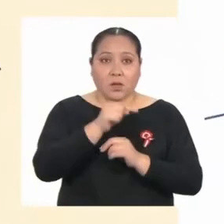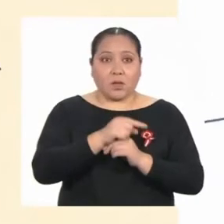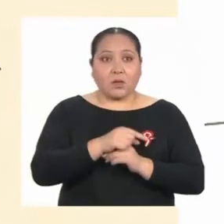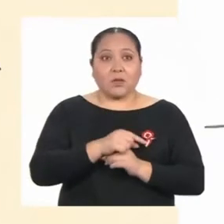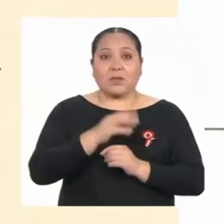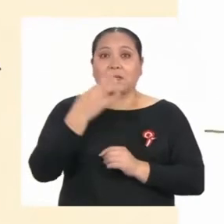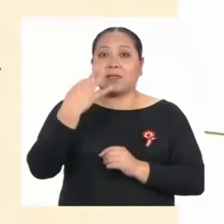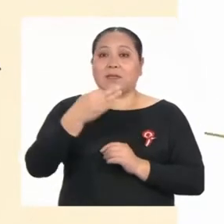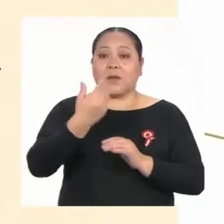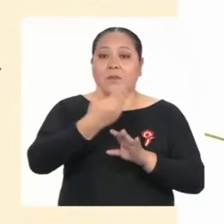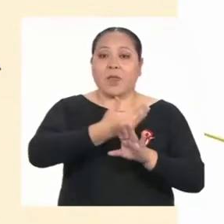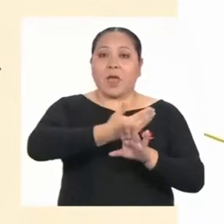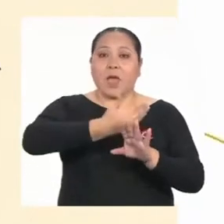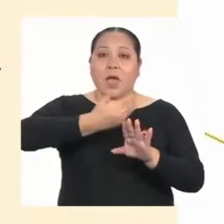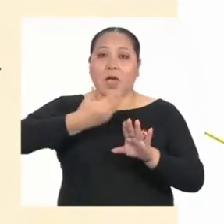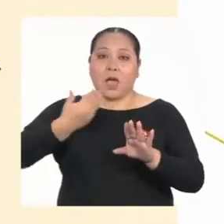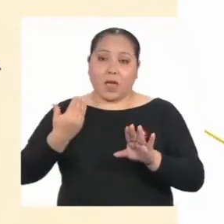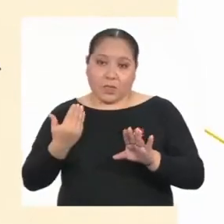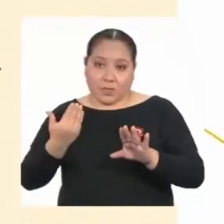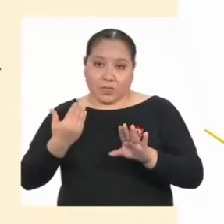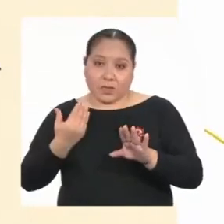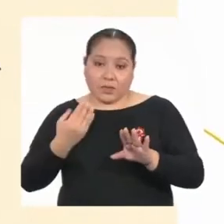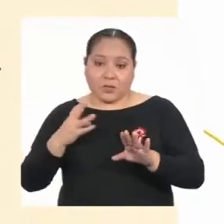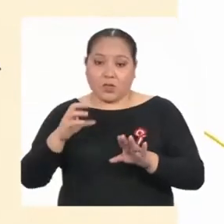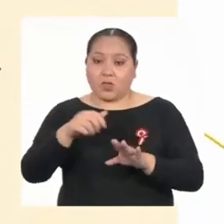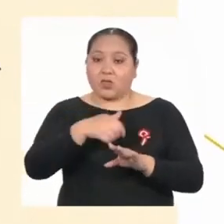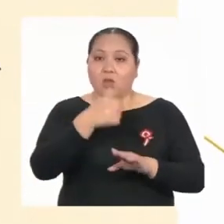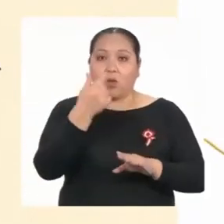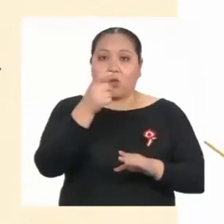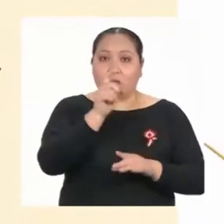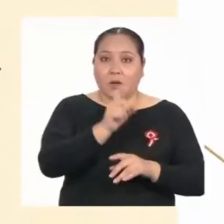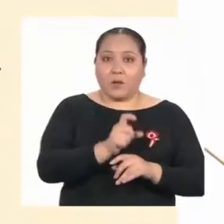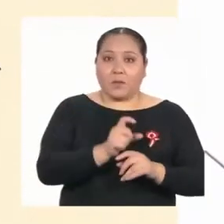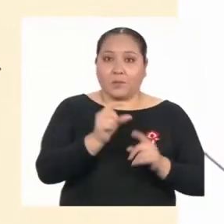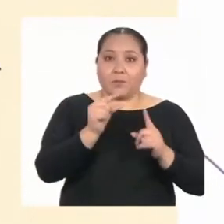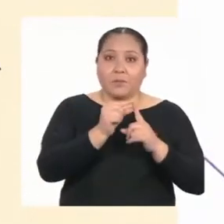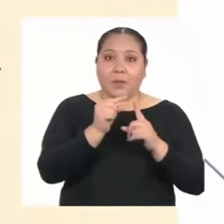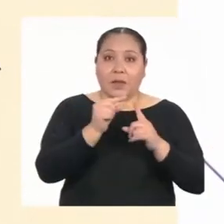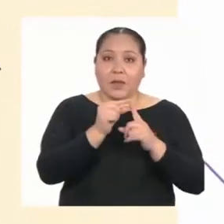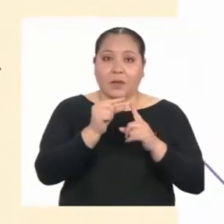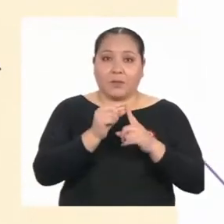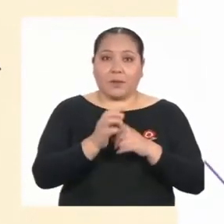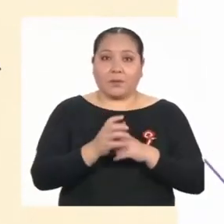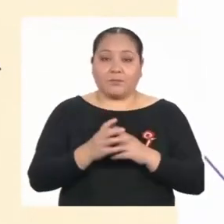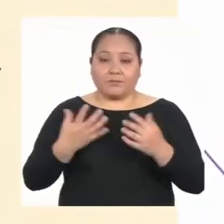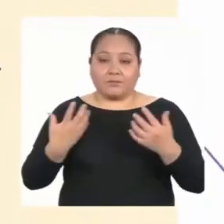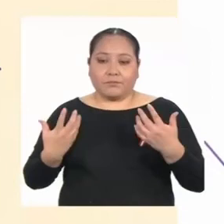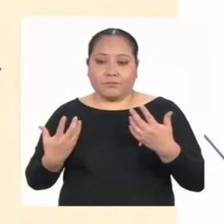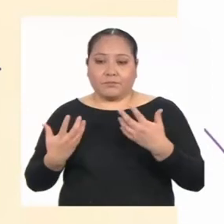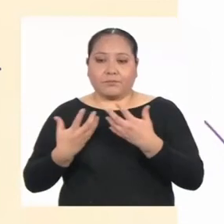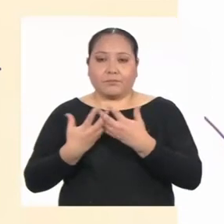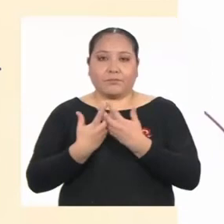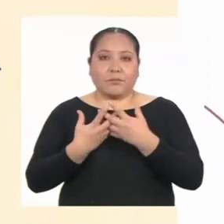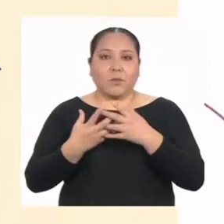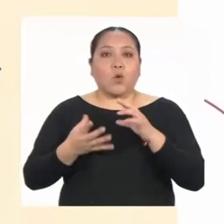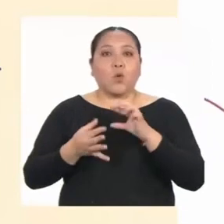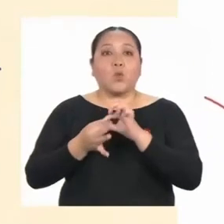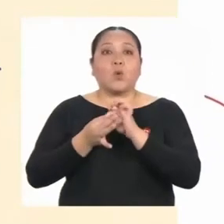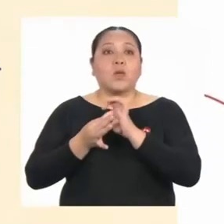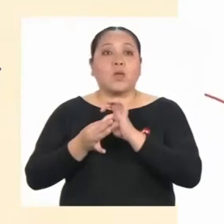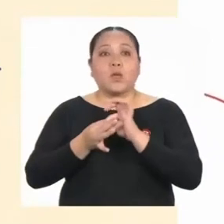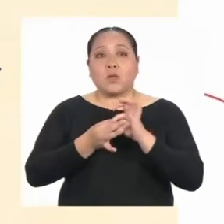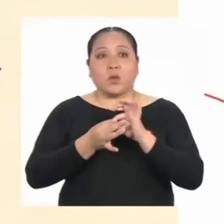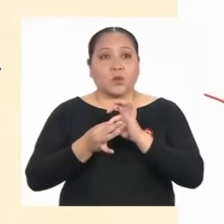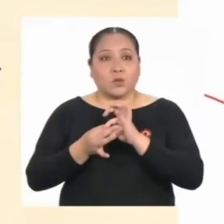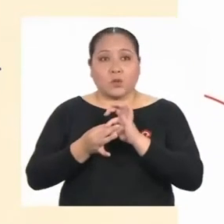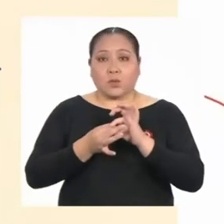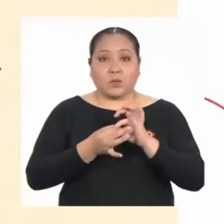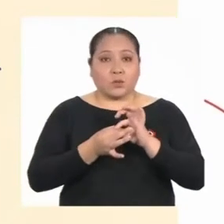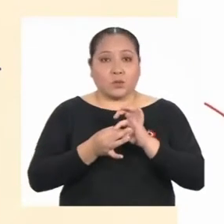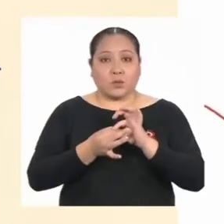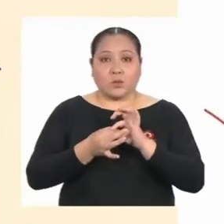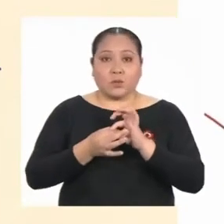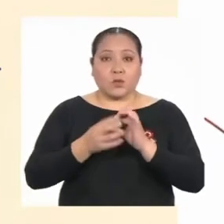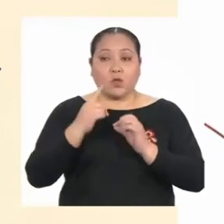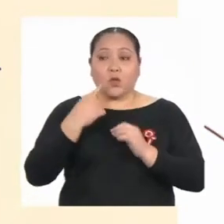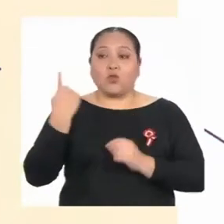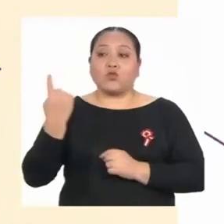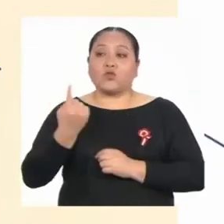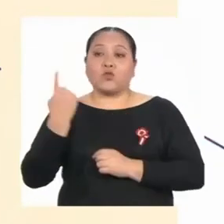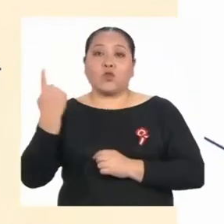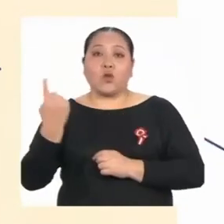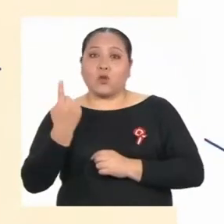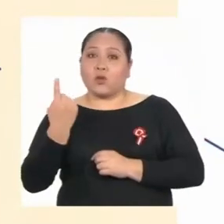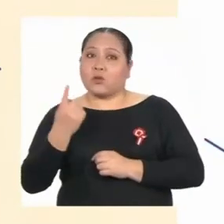siempre antes de sustantivos. Va pegado a ellos y nunca lo van a encontrar